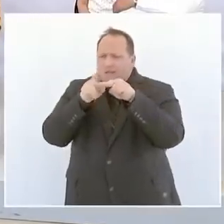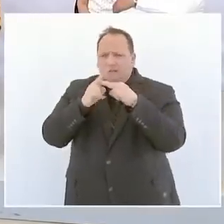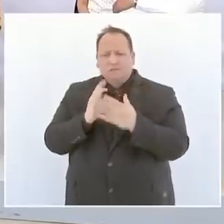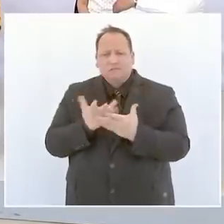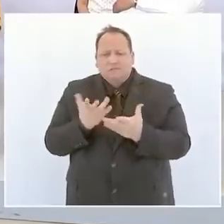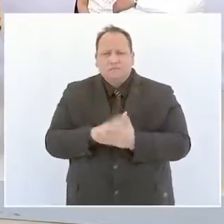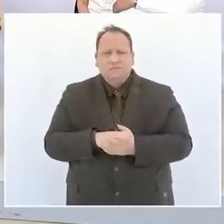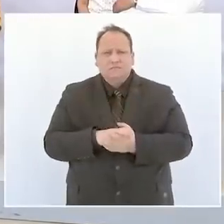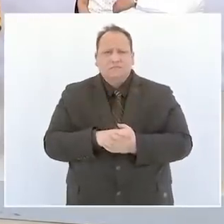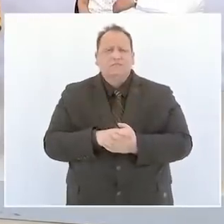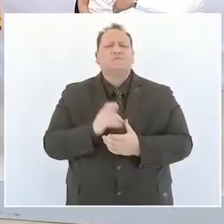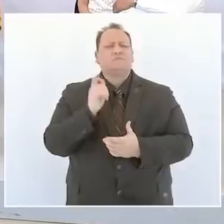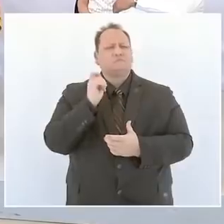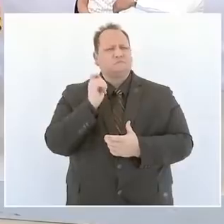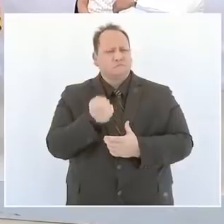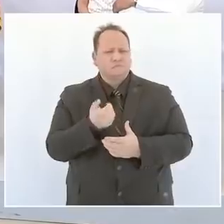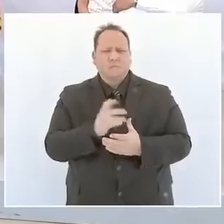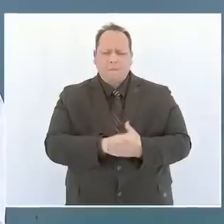lo que